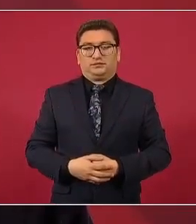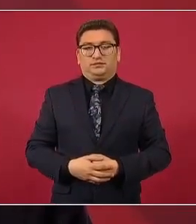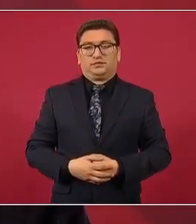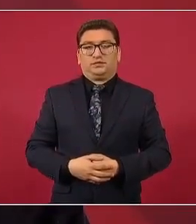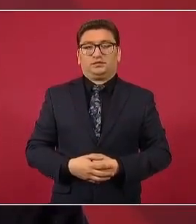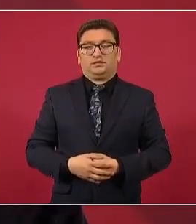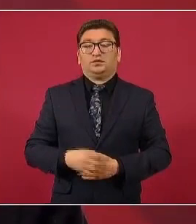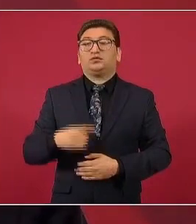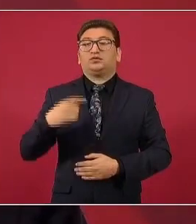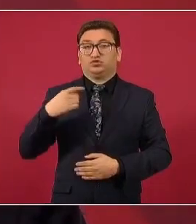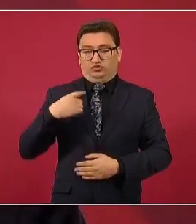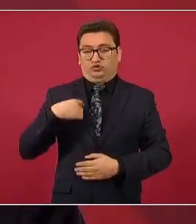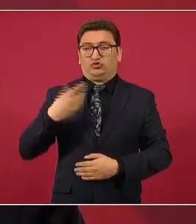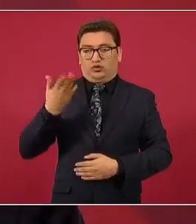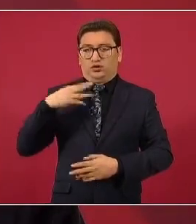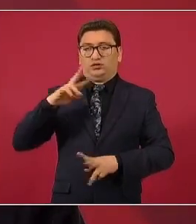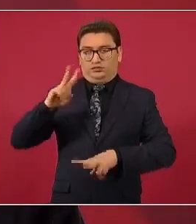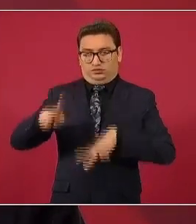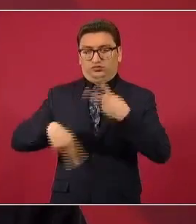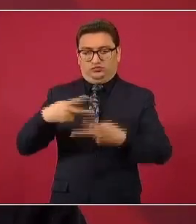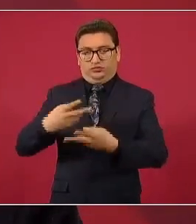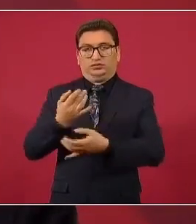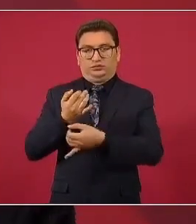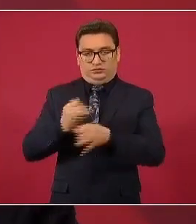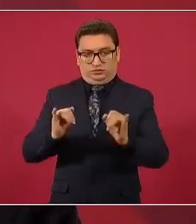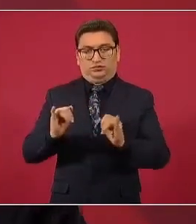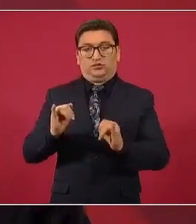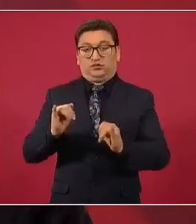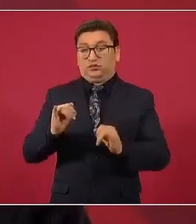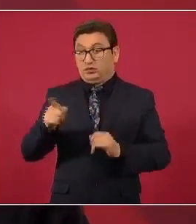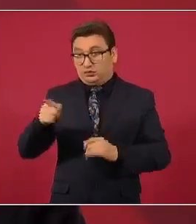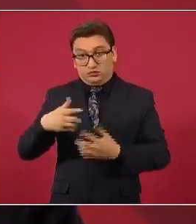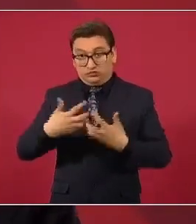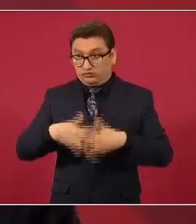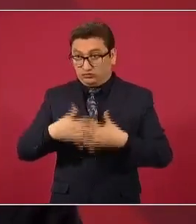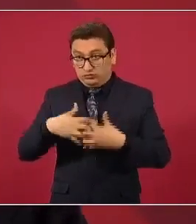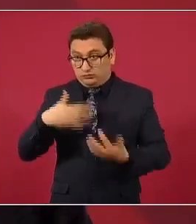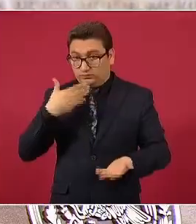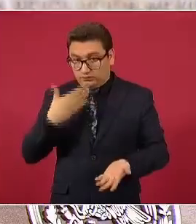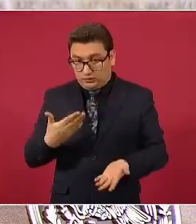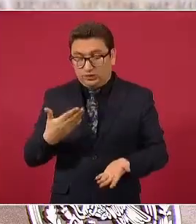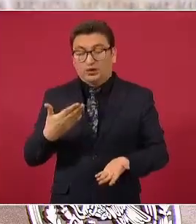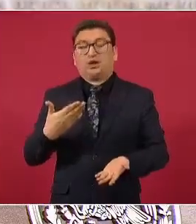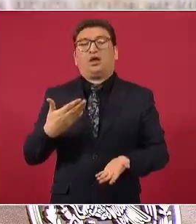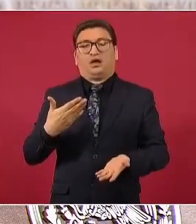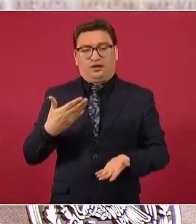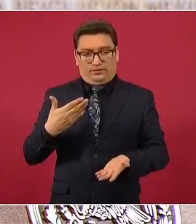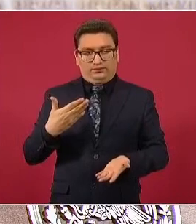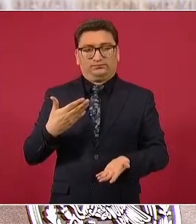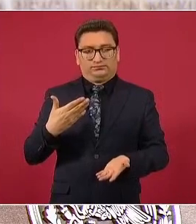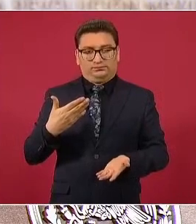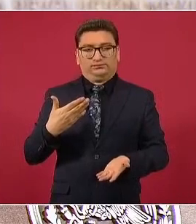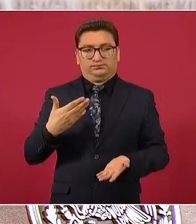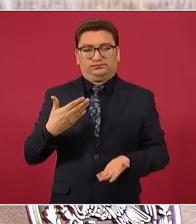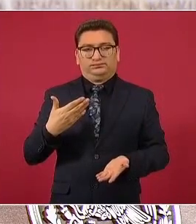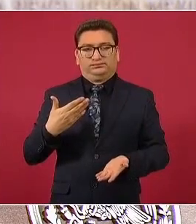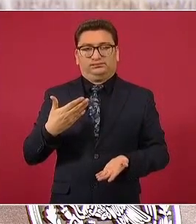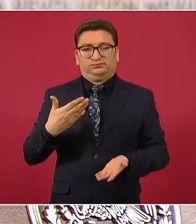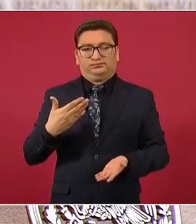yo lo fui a inaugurar, ¿sí? Y si no está funcionando, es